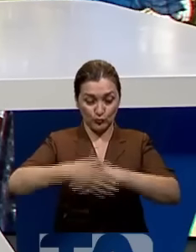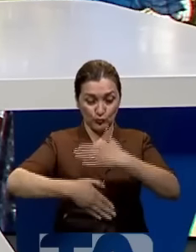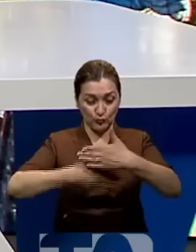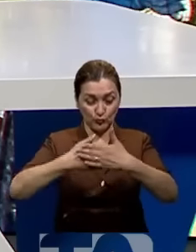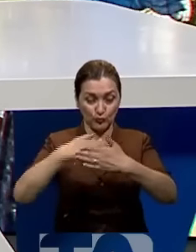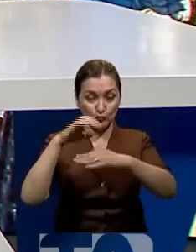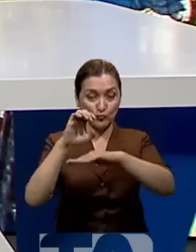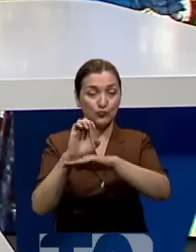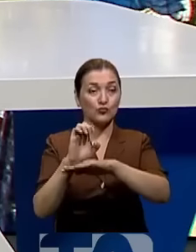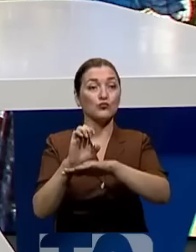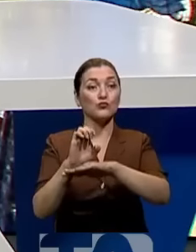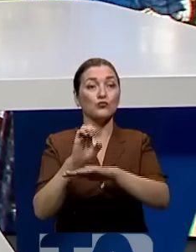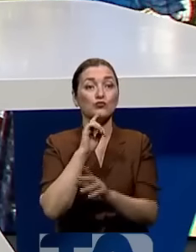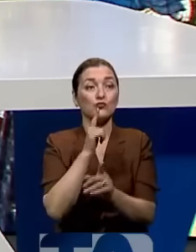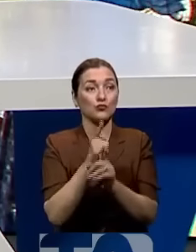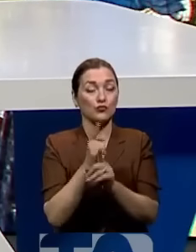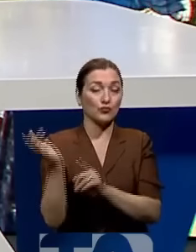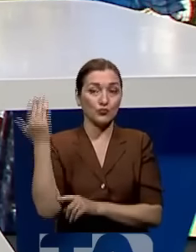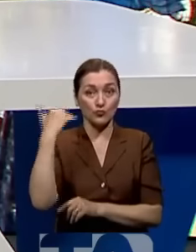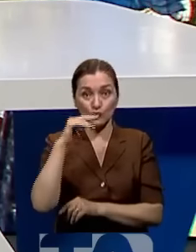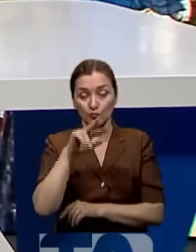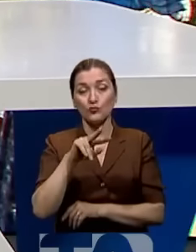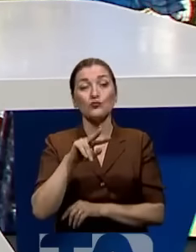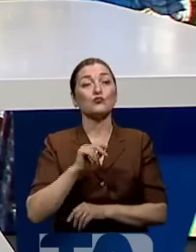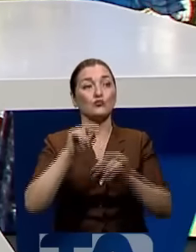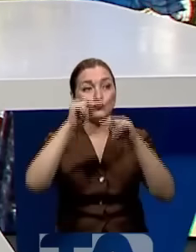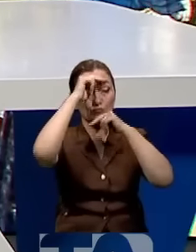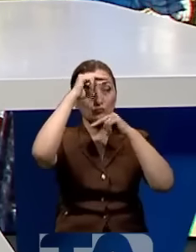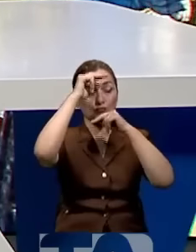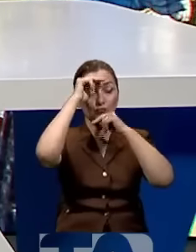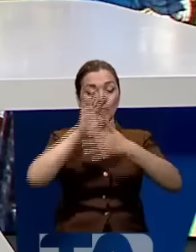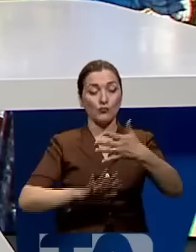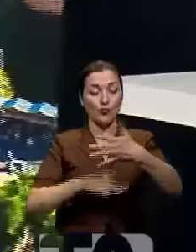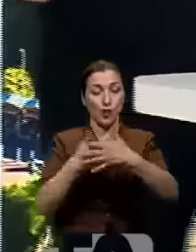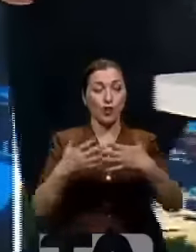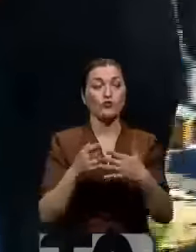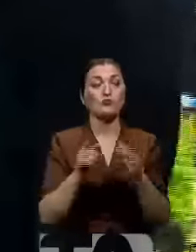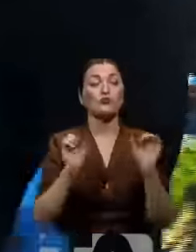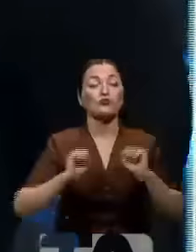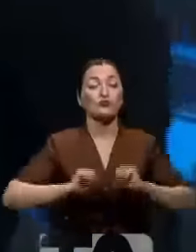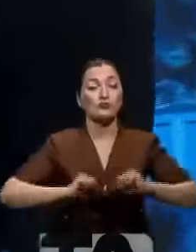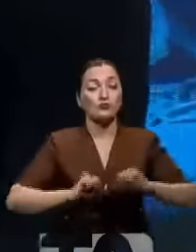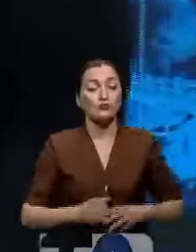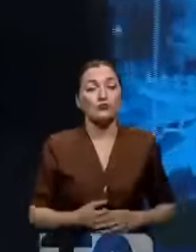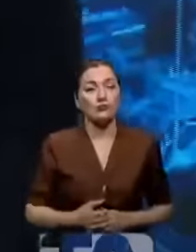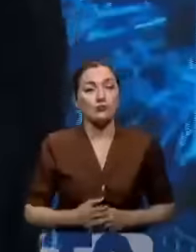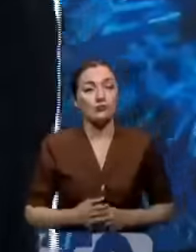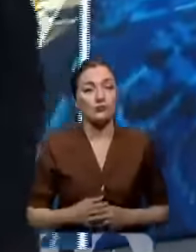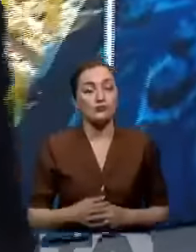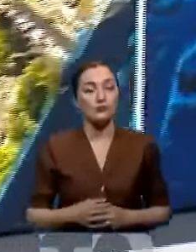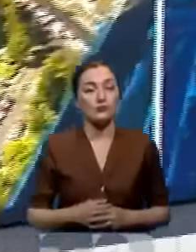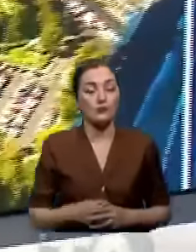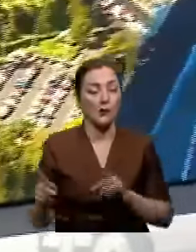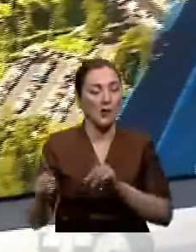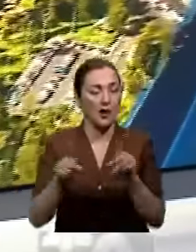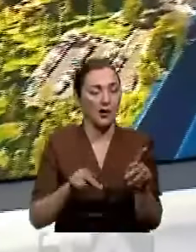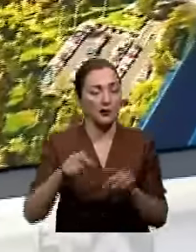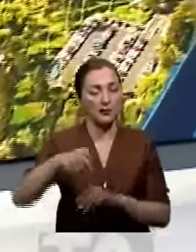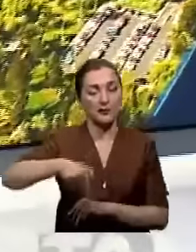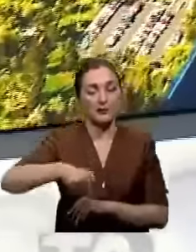territorio nacional y por eso quiero que me acompañen para revisar estos horarios y que usted pueda tomar previsiones para este día, para